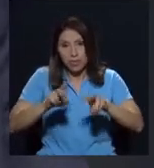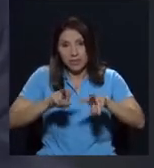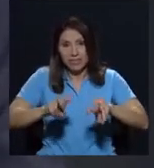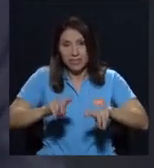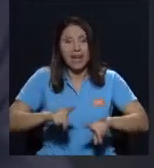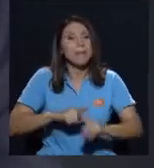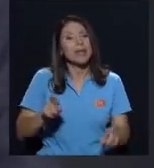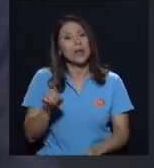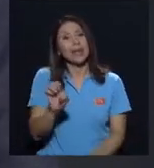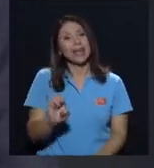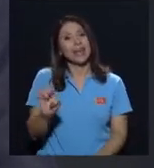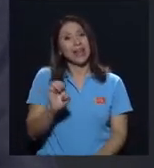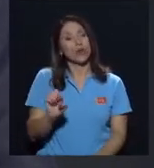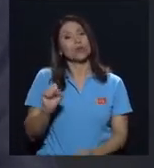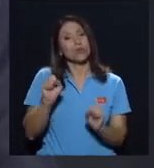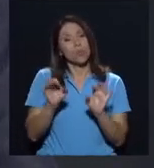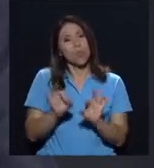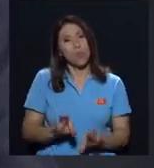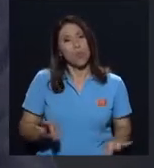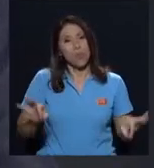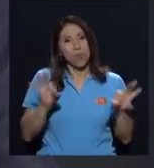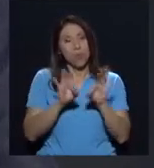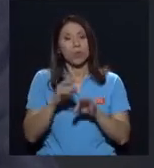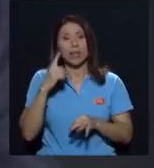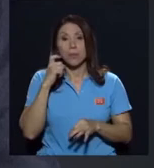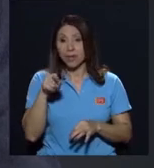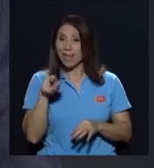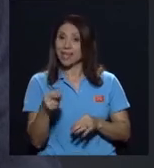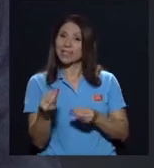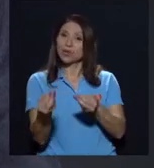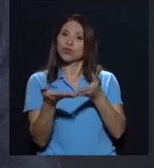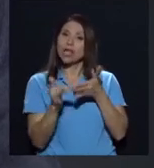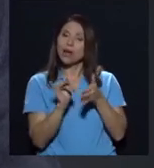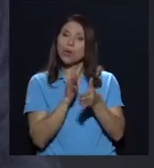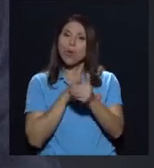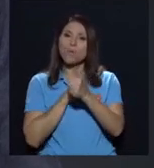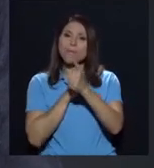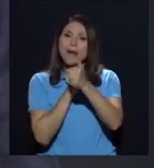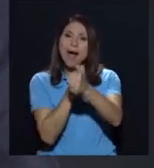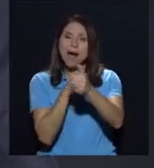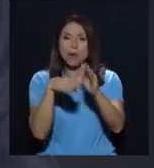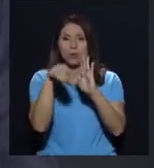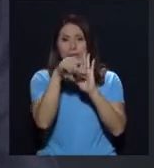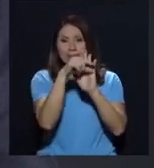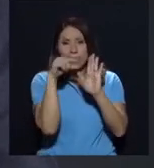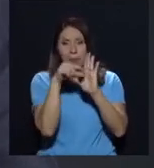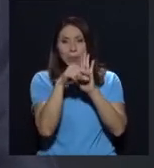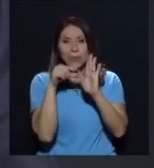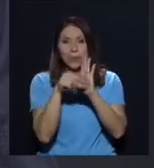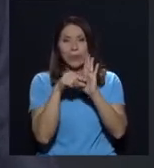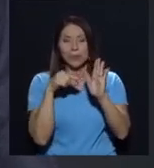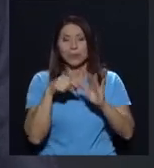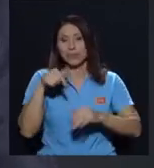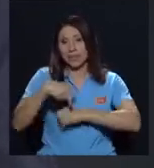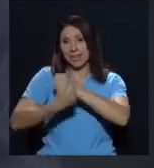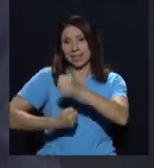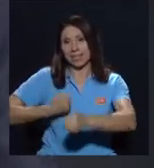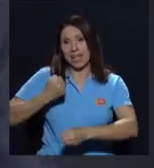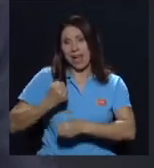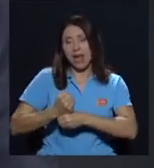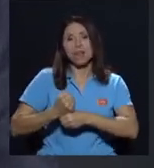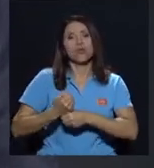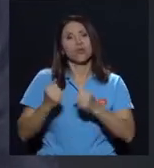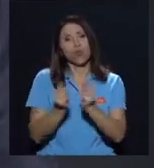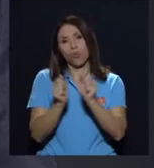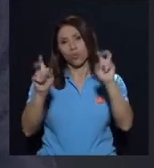importante porque nos da la nos da las pautas y este año trae un tema que me parece que es muy importante